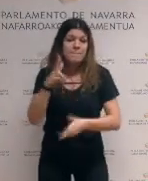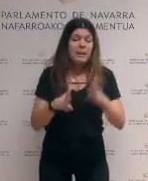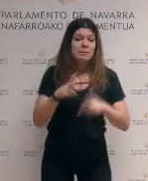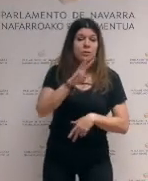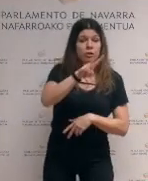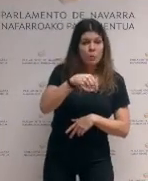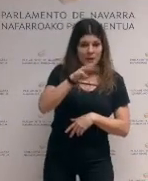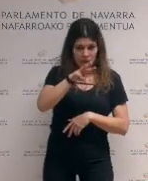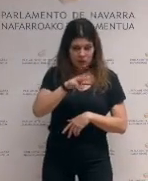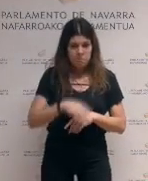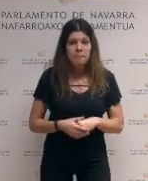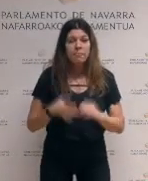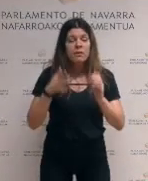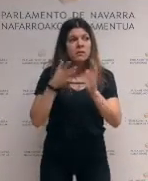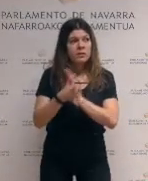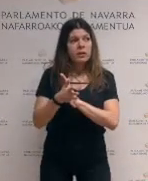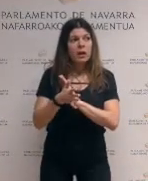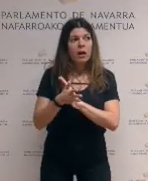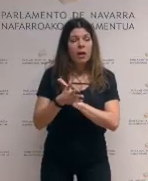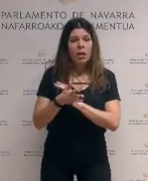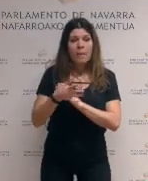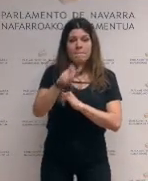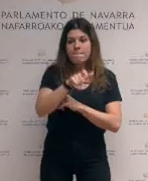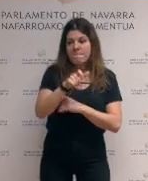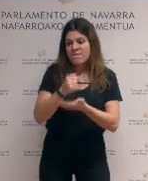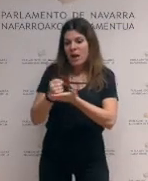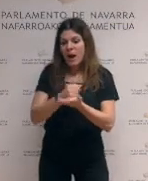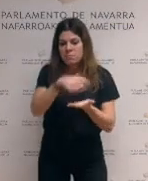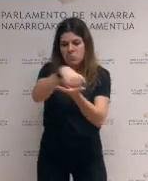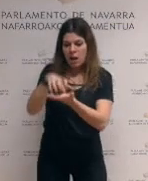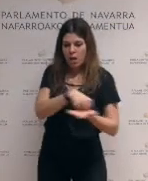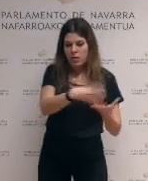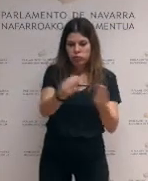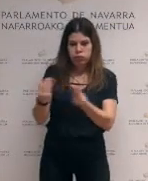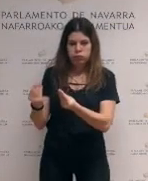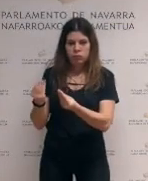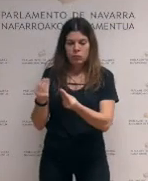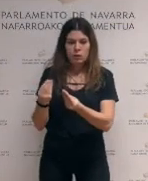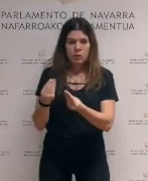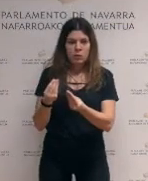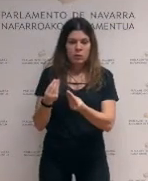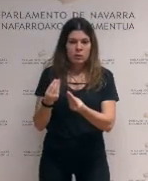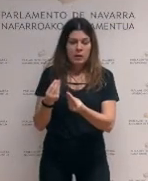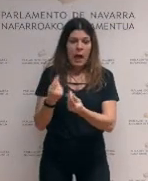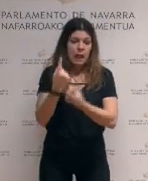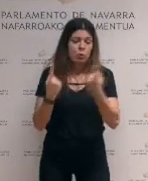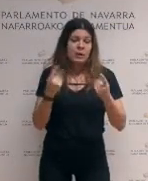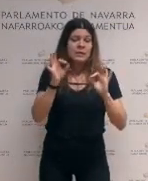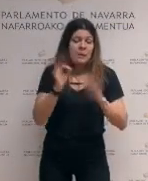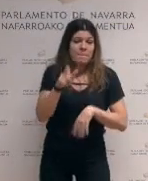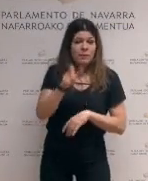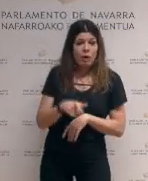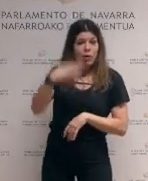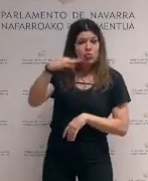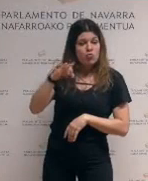por farmacia. Es decir, como hay tanto número de farmacias, muchas de ellas son negocios de una única persona. Por